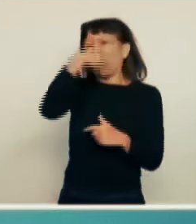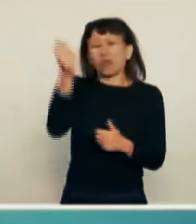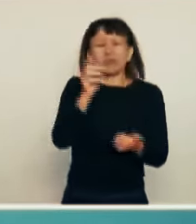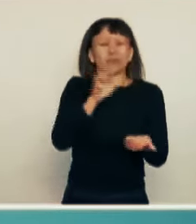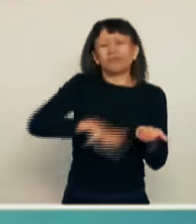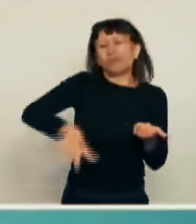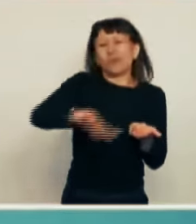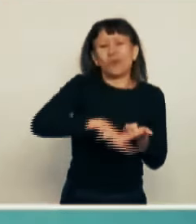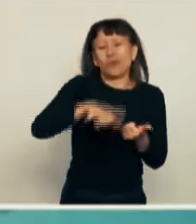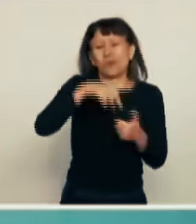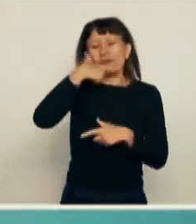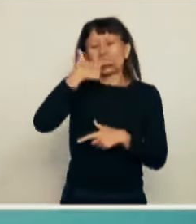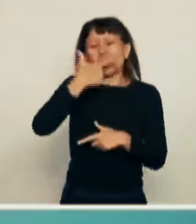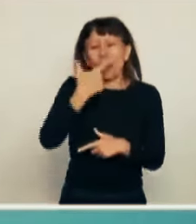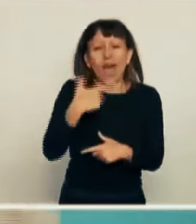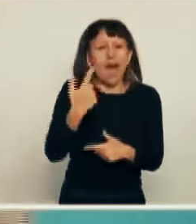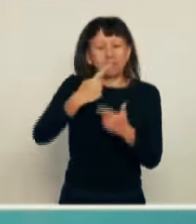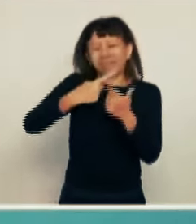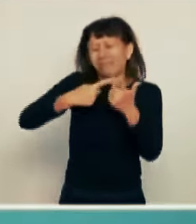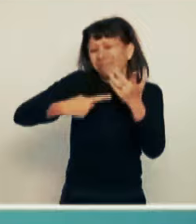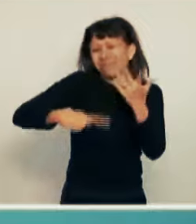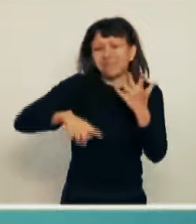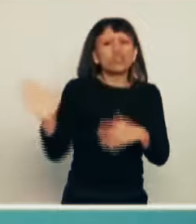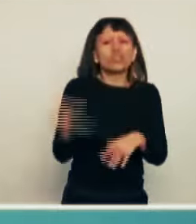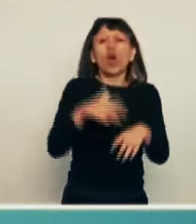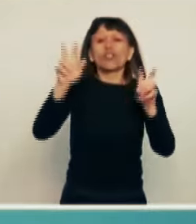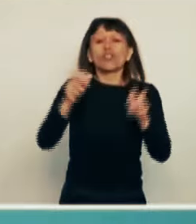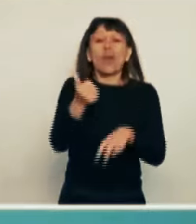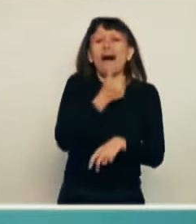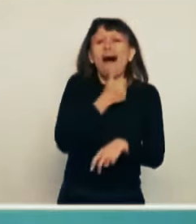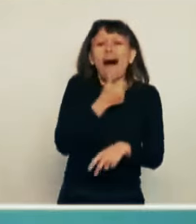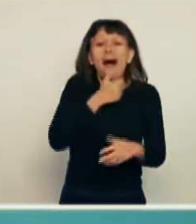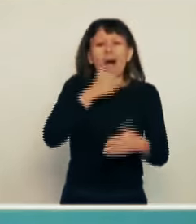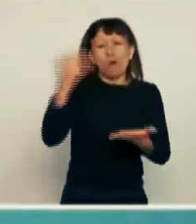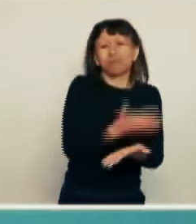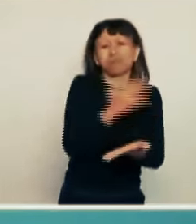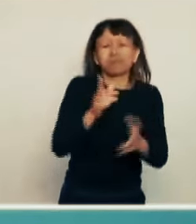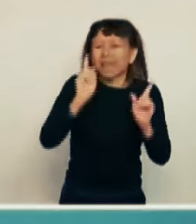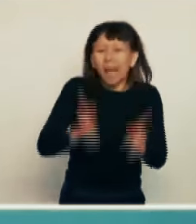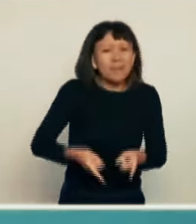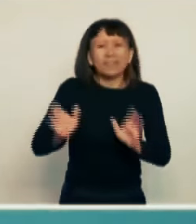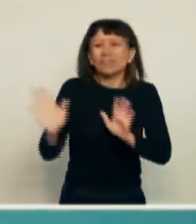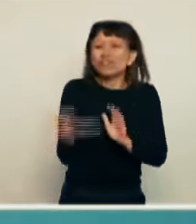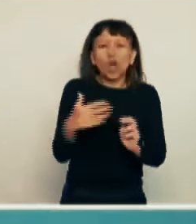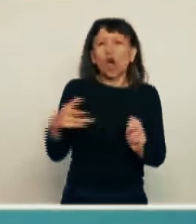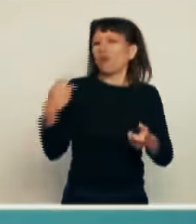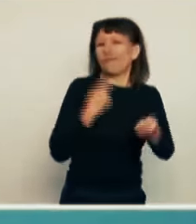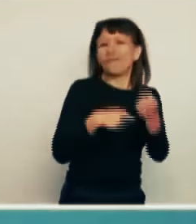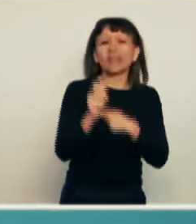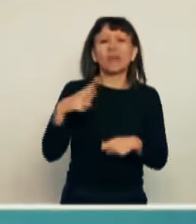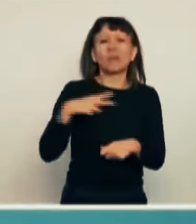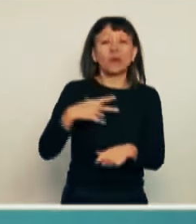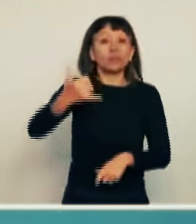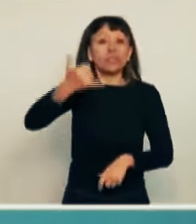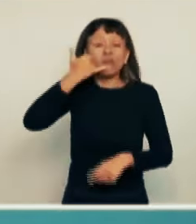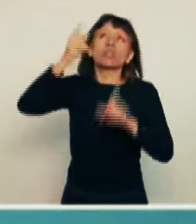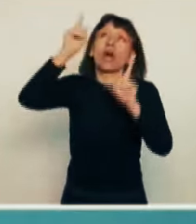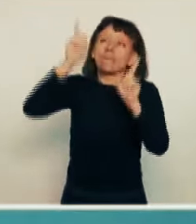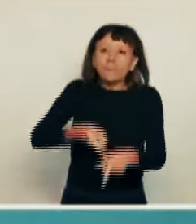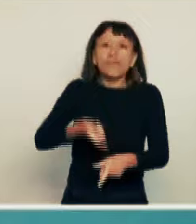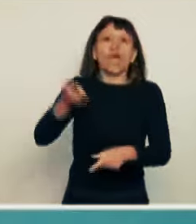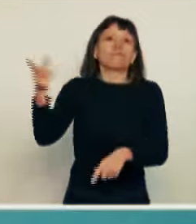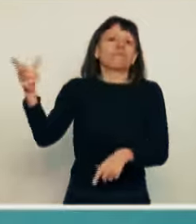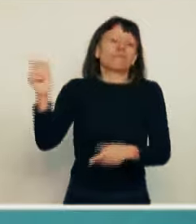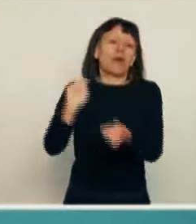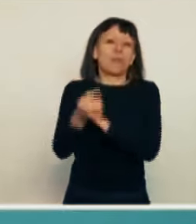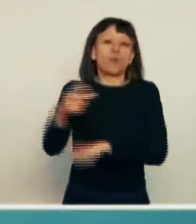Colorados, Futaleufú, todo lo hídrico, las líneas telefónicas. Y es que nosotros estamos en contra de las que